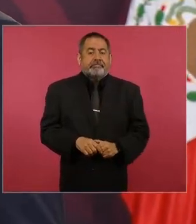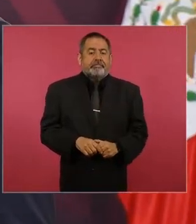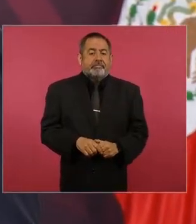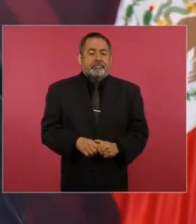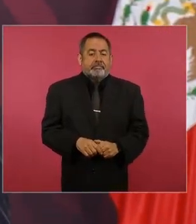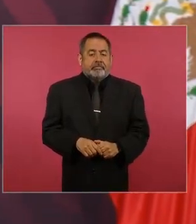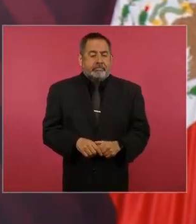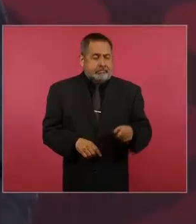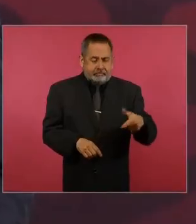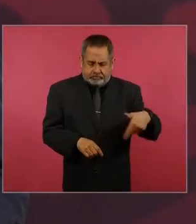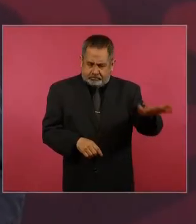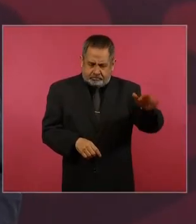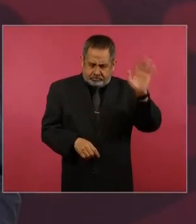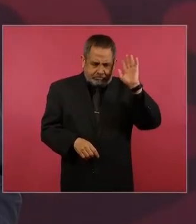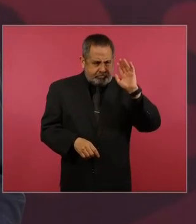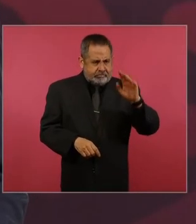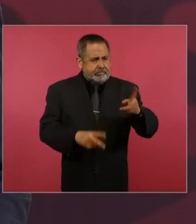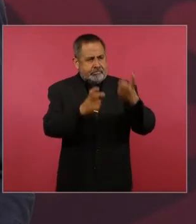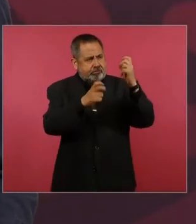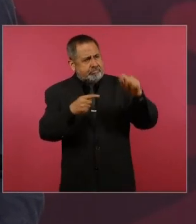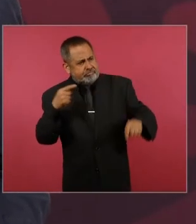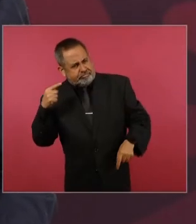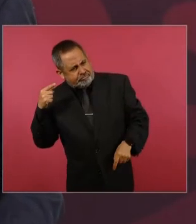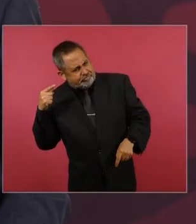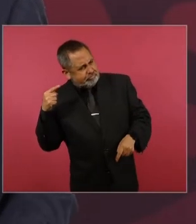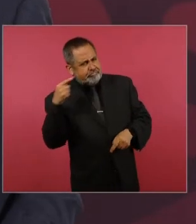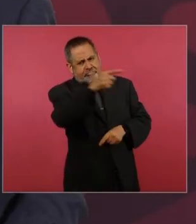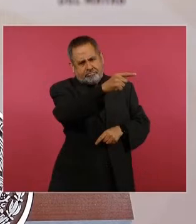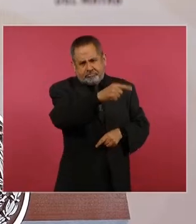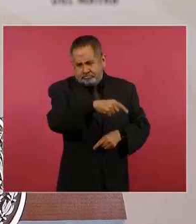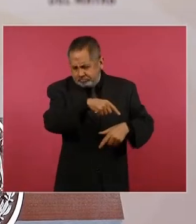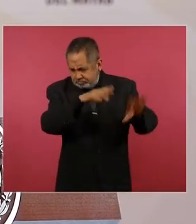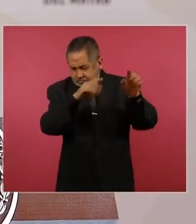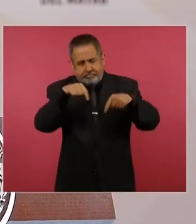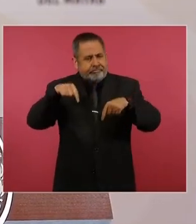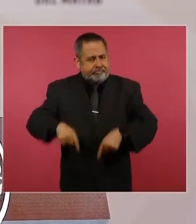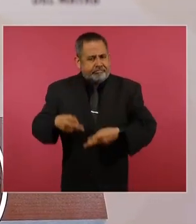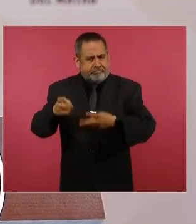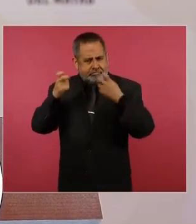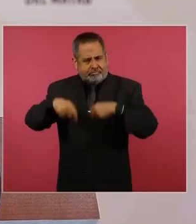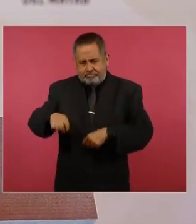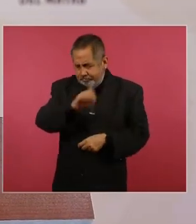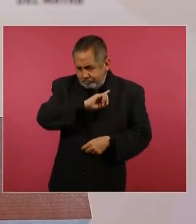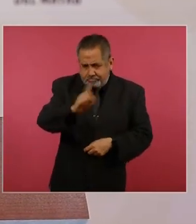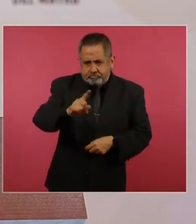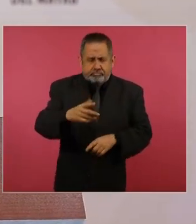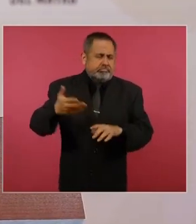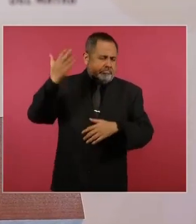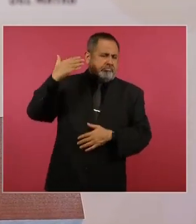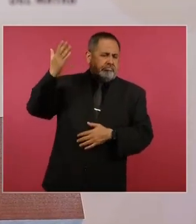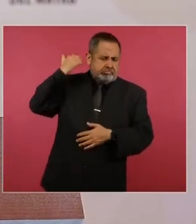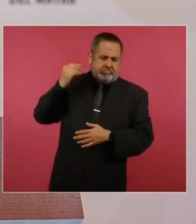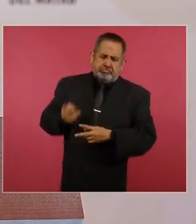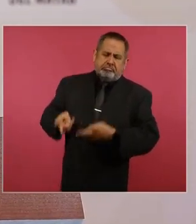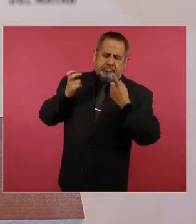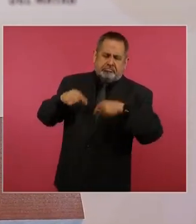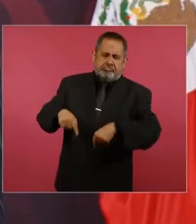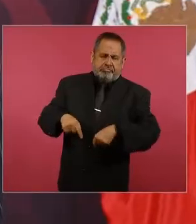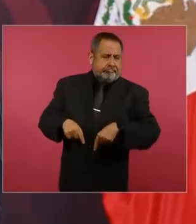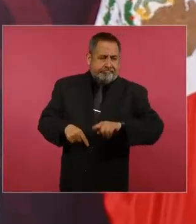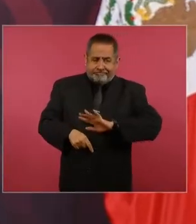que se vayan a robar más lejos, porque ya aquí ya no se puede, eso era antes. Entonces,